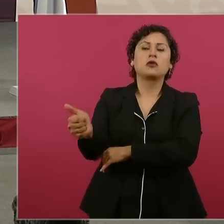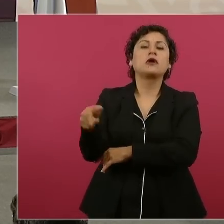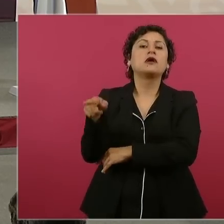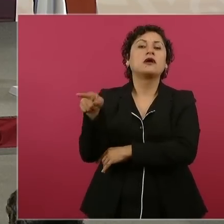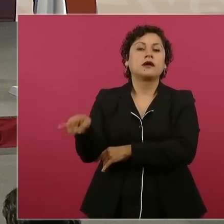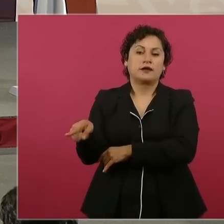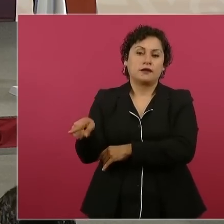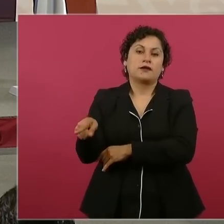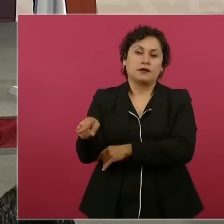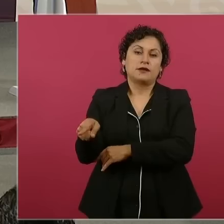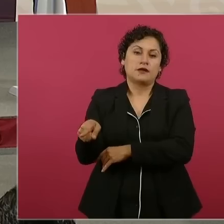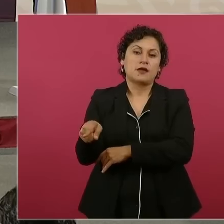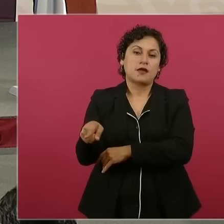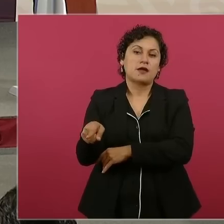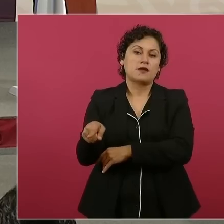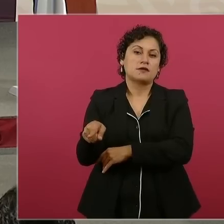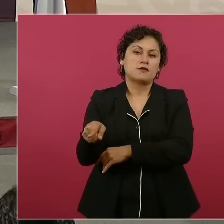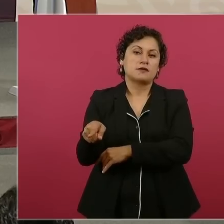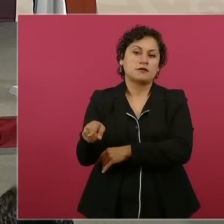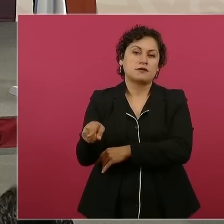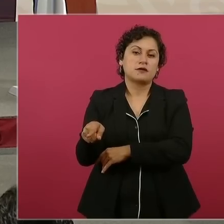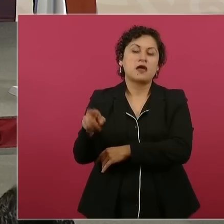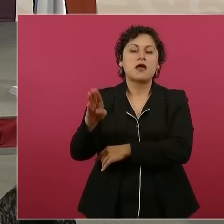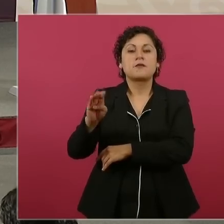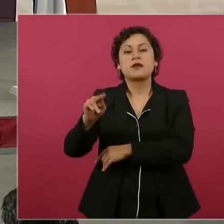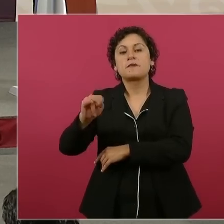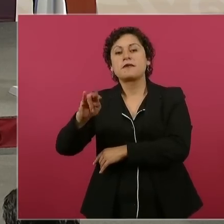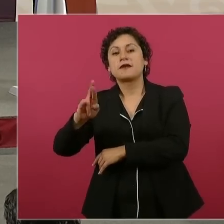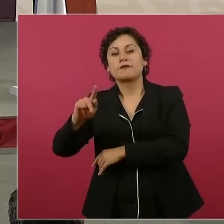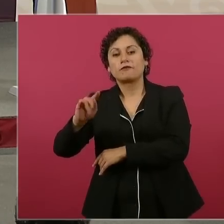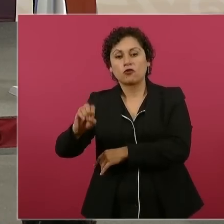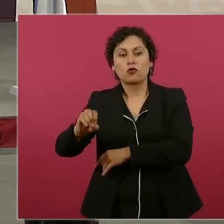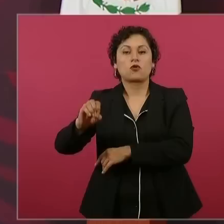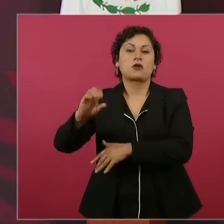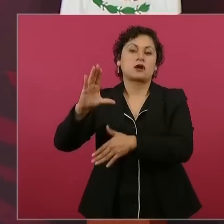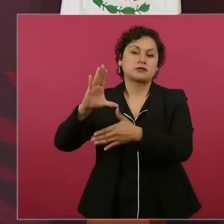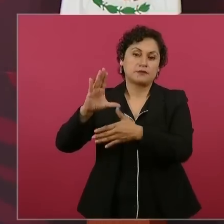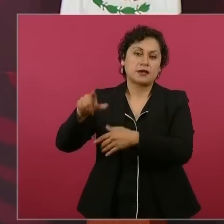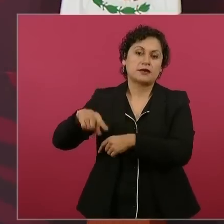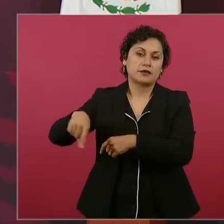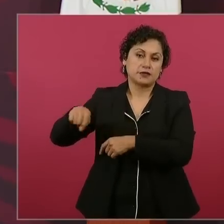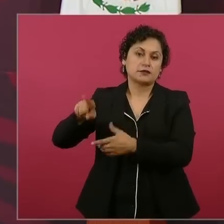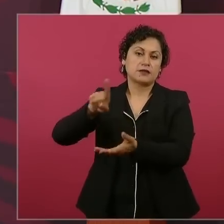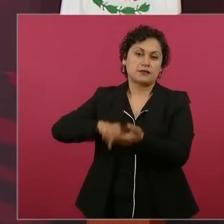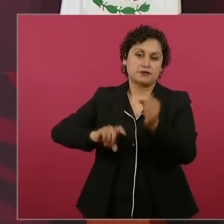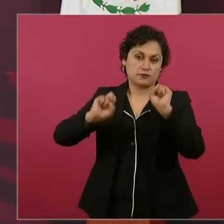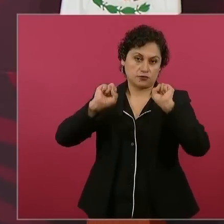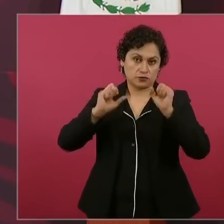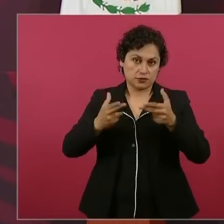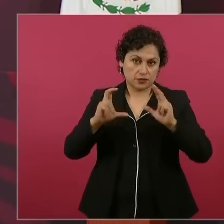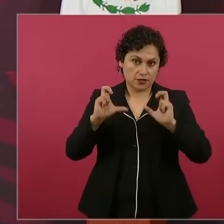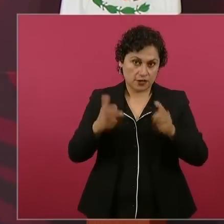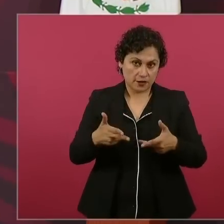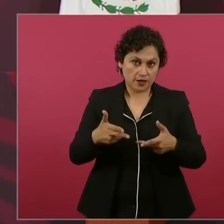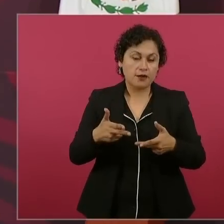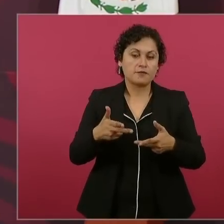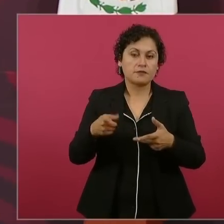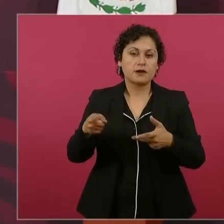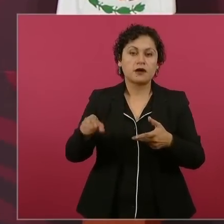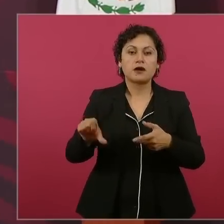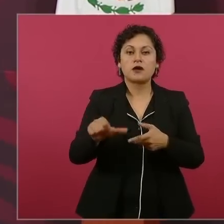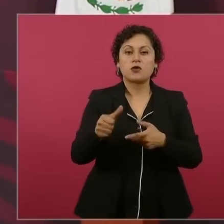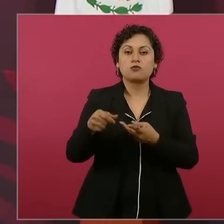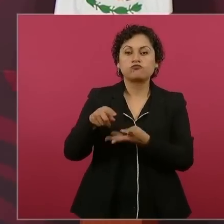Benemérito de las Américas, en Chiapas, y se une con